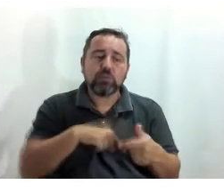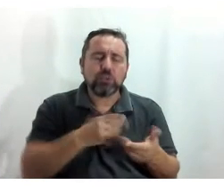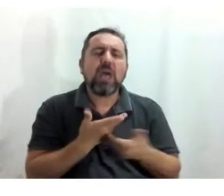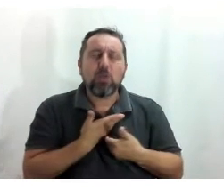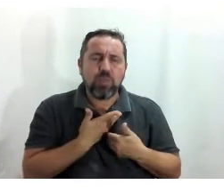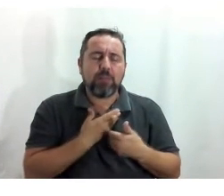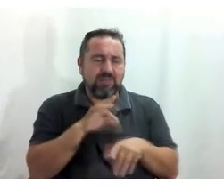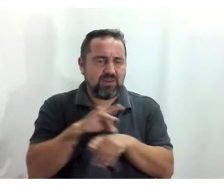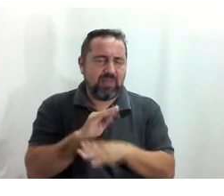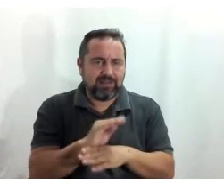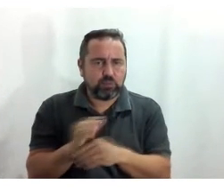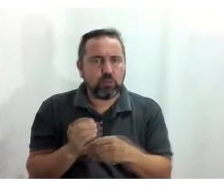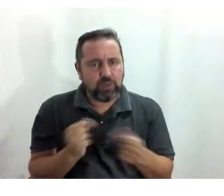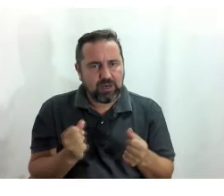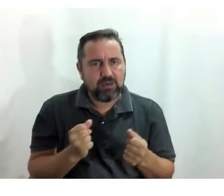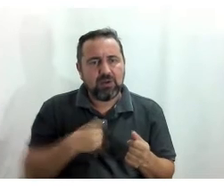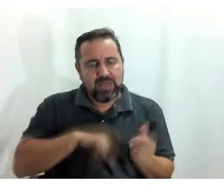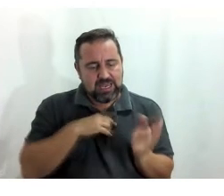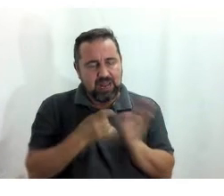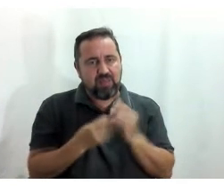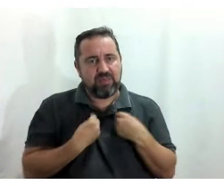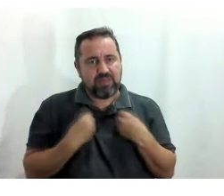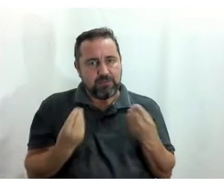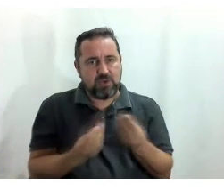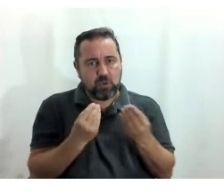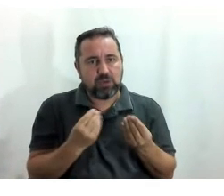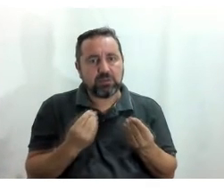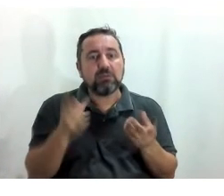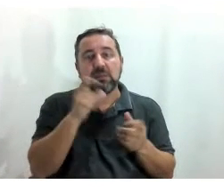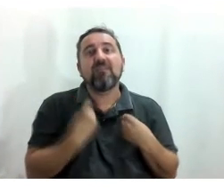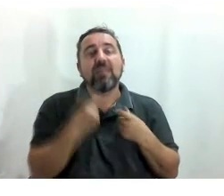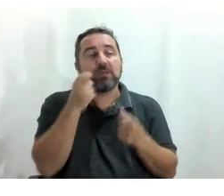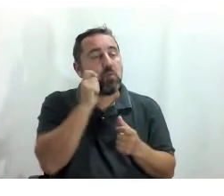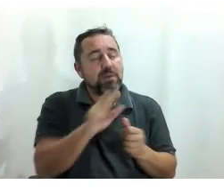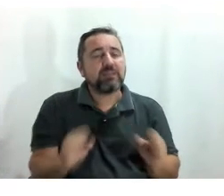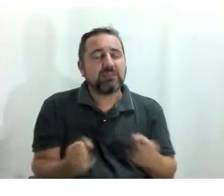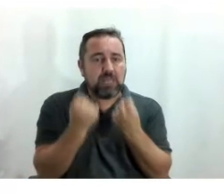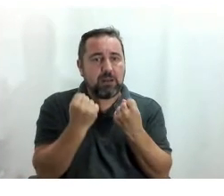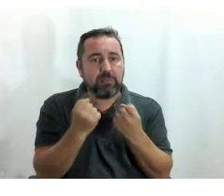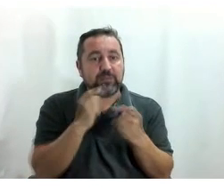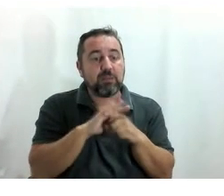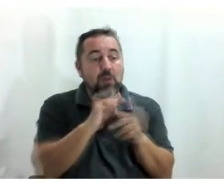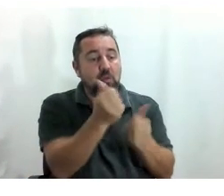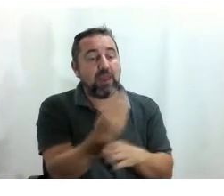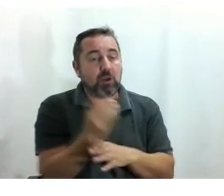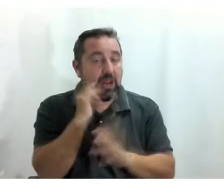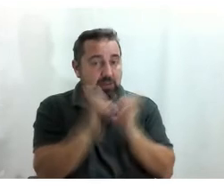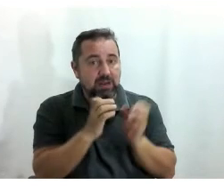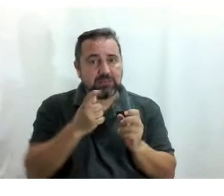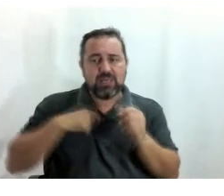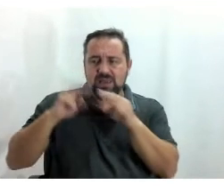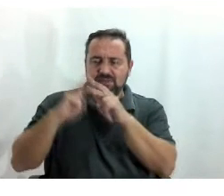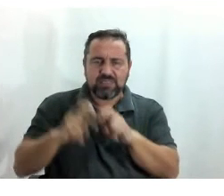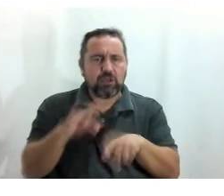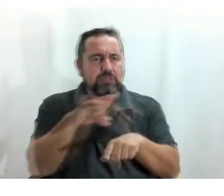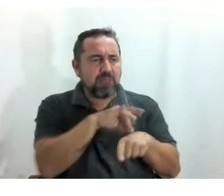curar enfermedades, mejorar nuestra calidad de vida y salvar vidas humanas. Con la ayuda de modelos animales, los investigadores,